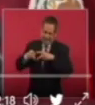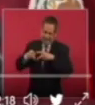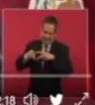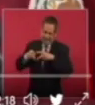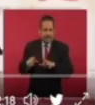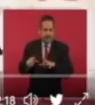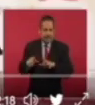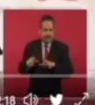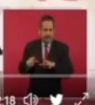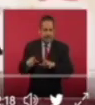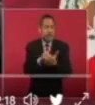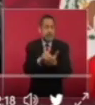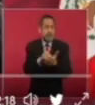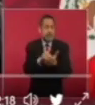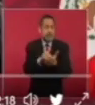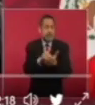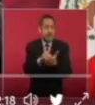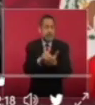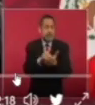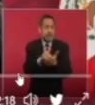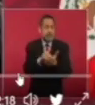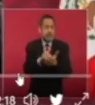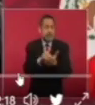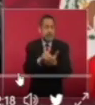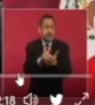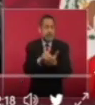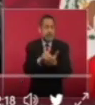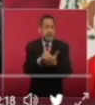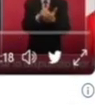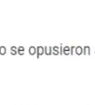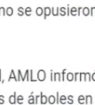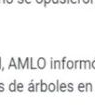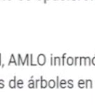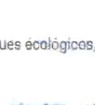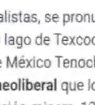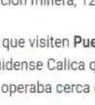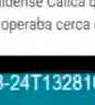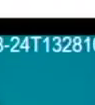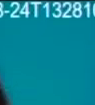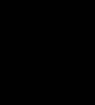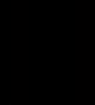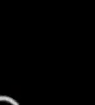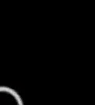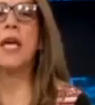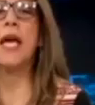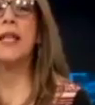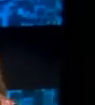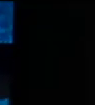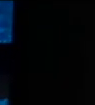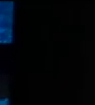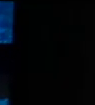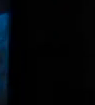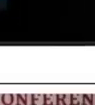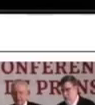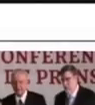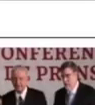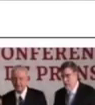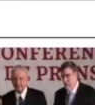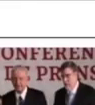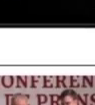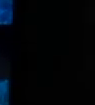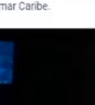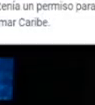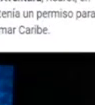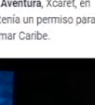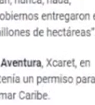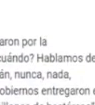esto lo dice el presidente de lópez obrador la campaña constaba pues prácticamente en un mensaje subido en